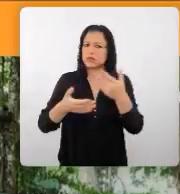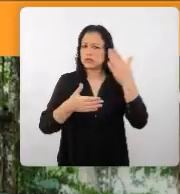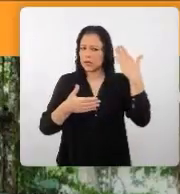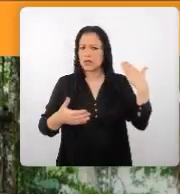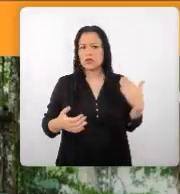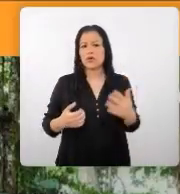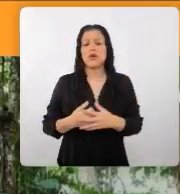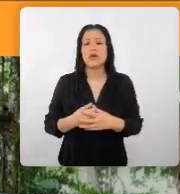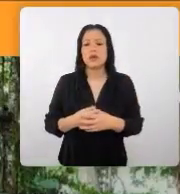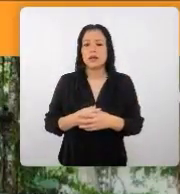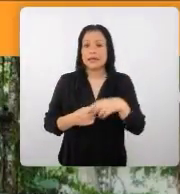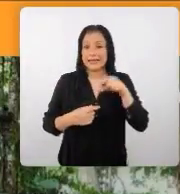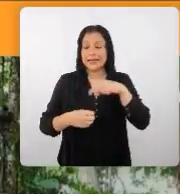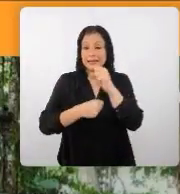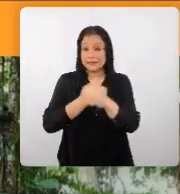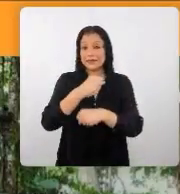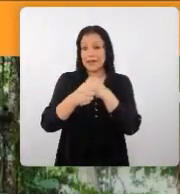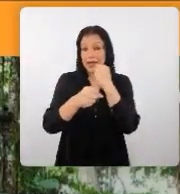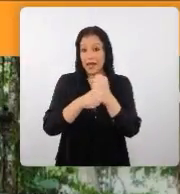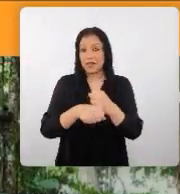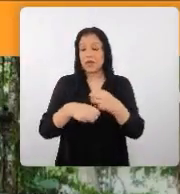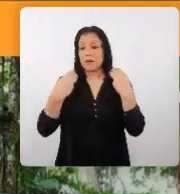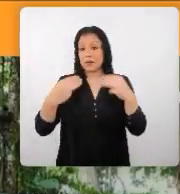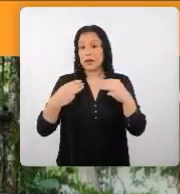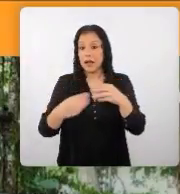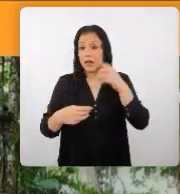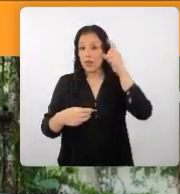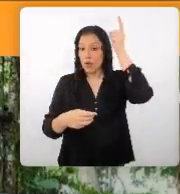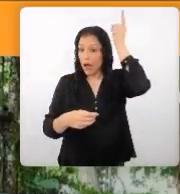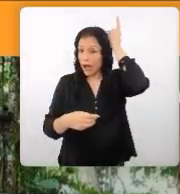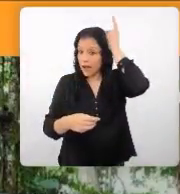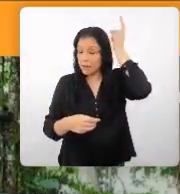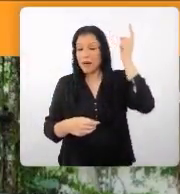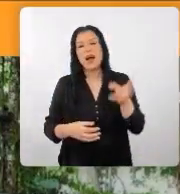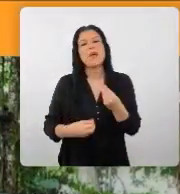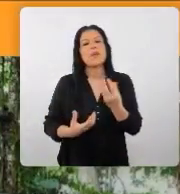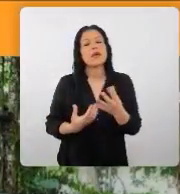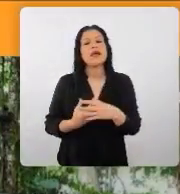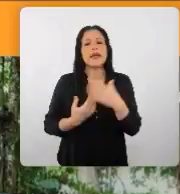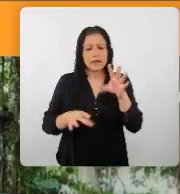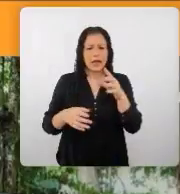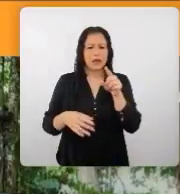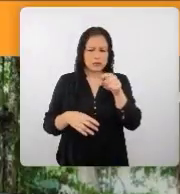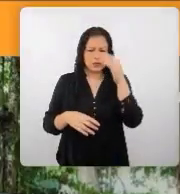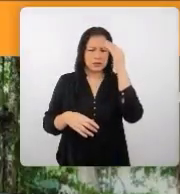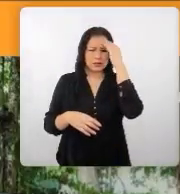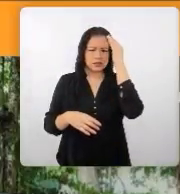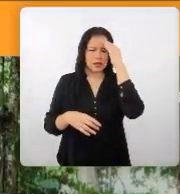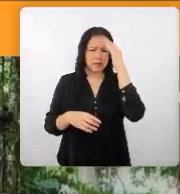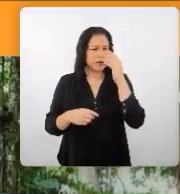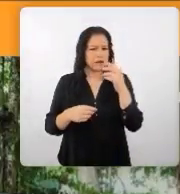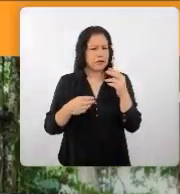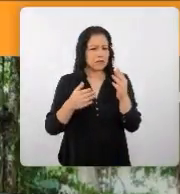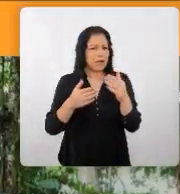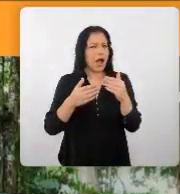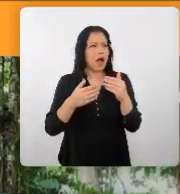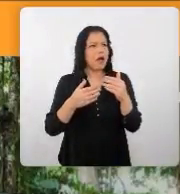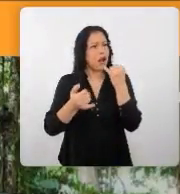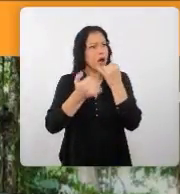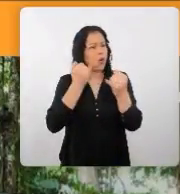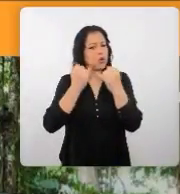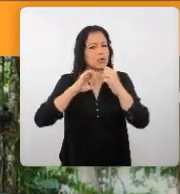realizando este año en el mercado alemán. Como ya han escuchado, nuestra más reciente